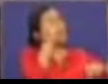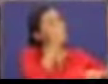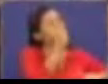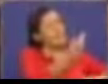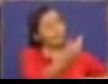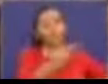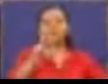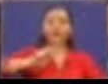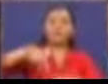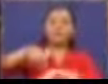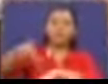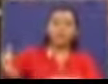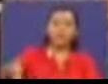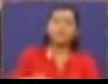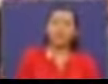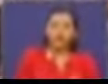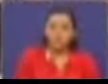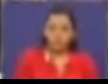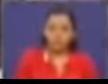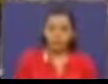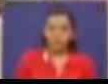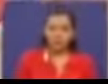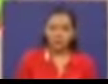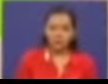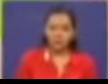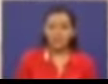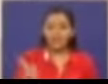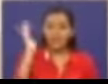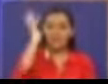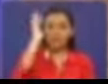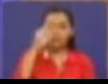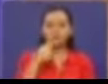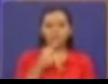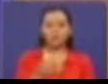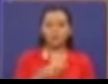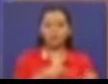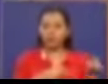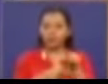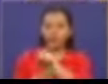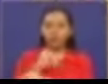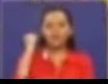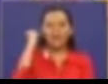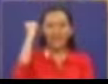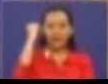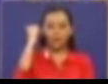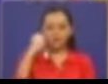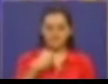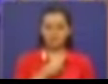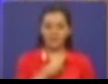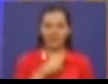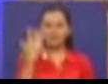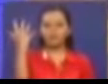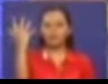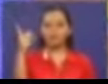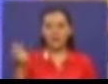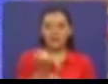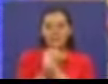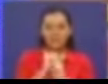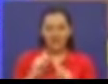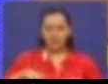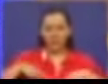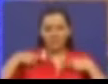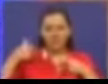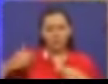patria. Sin su talento, pues, como dijo alguien en el discurso, ustedes son los héroes sin medallas, porque salvan vidas